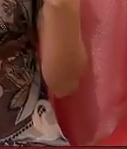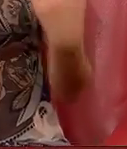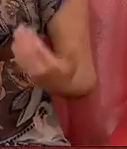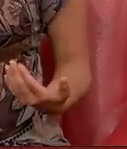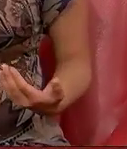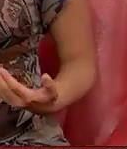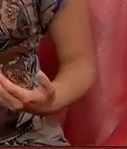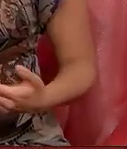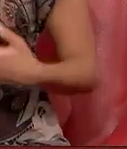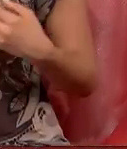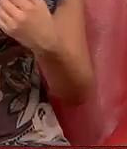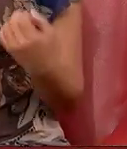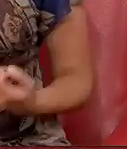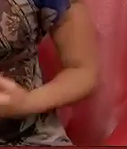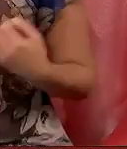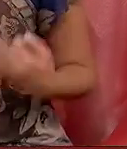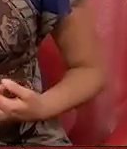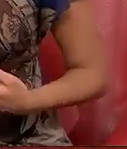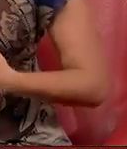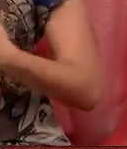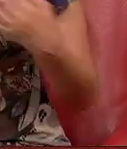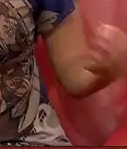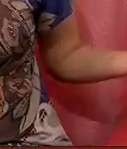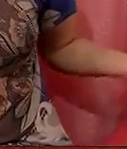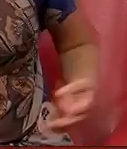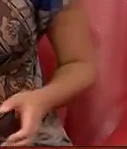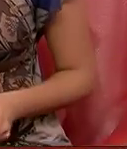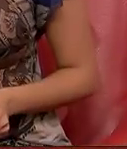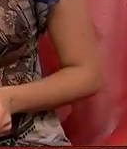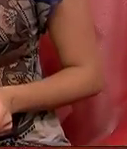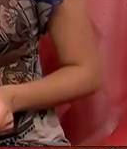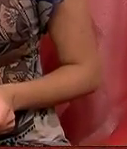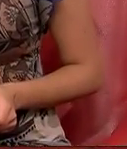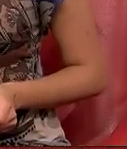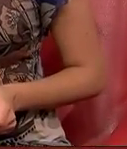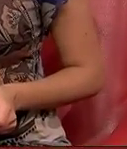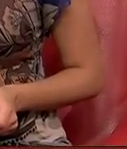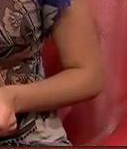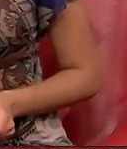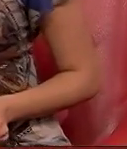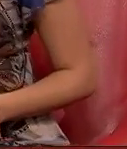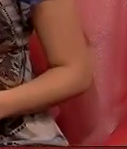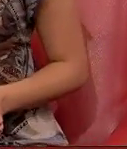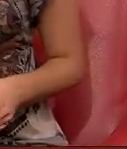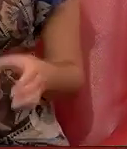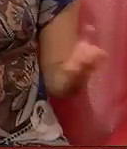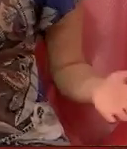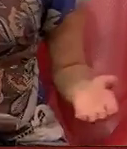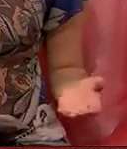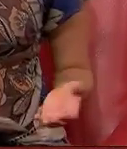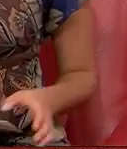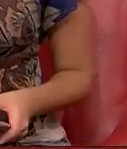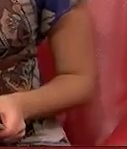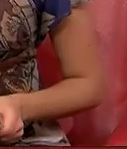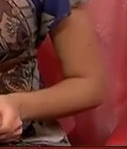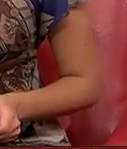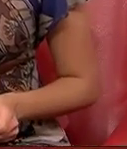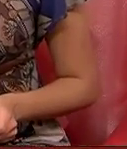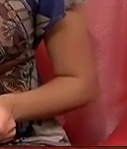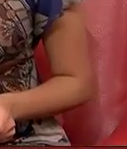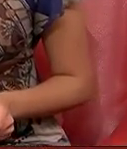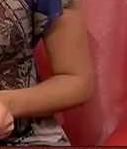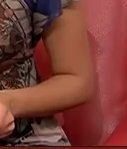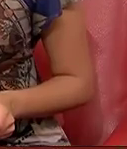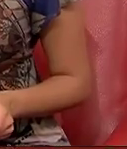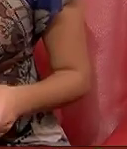se hiciera un comunicado para que los jefes no sancionaran a todas las personas que llegaron tarde ayer a su trabajo. Y bueno, esta semana le informé